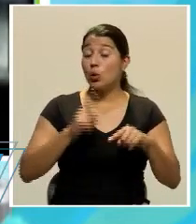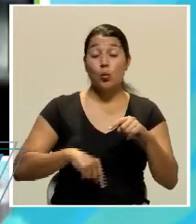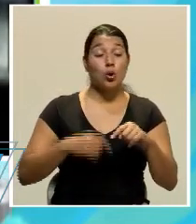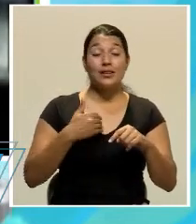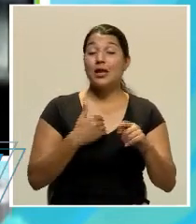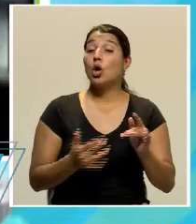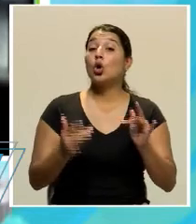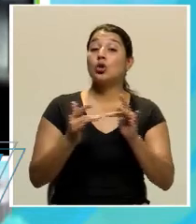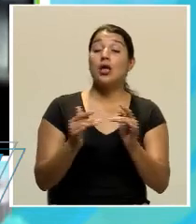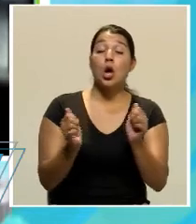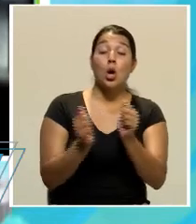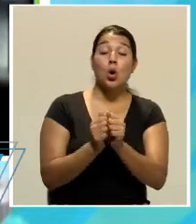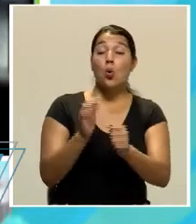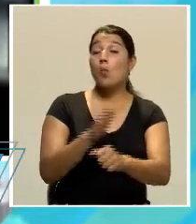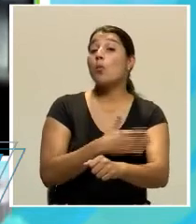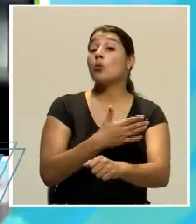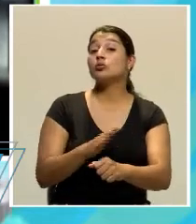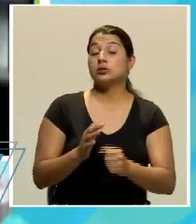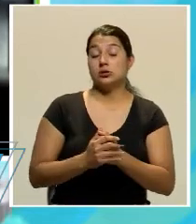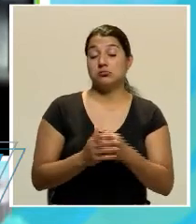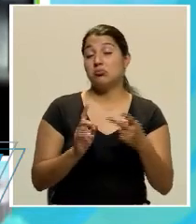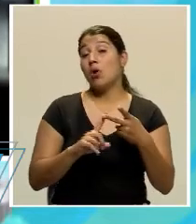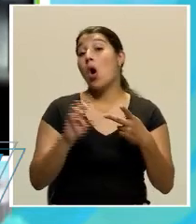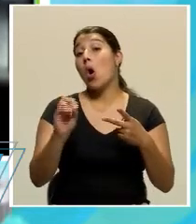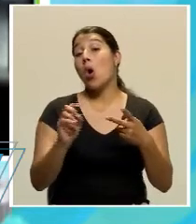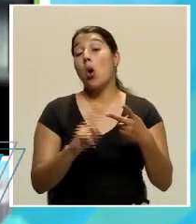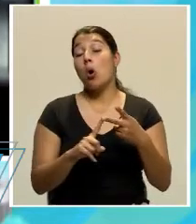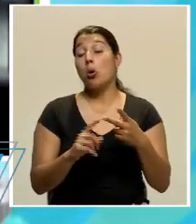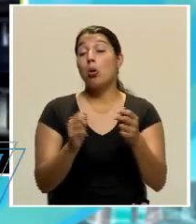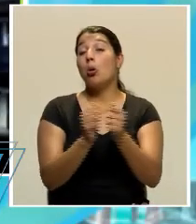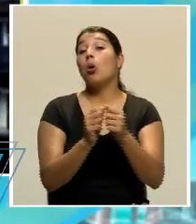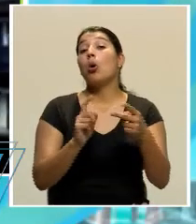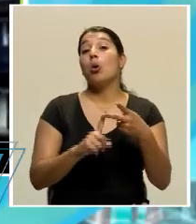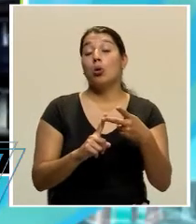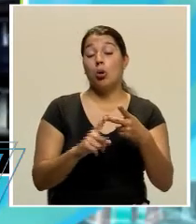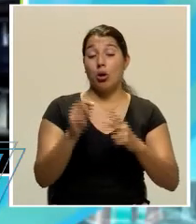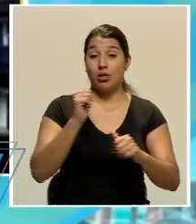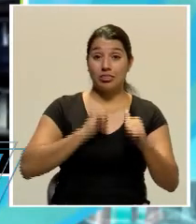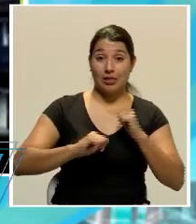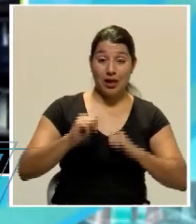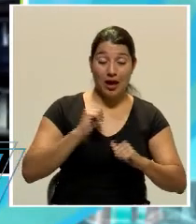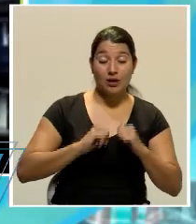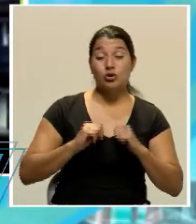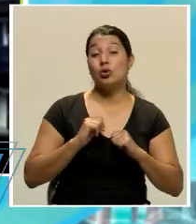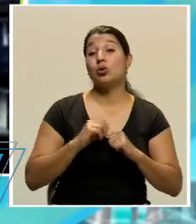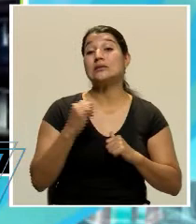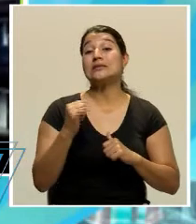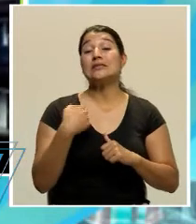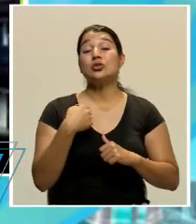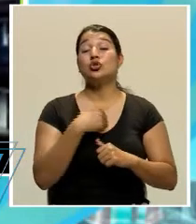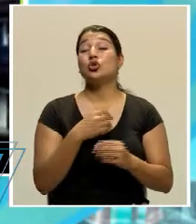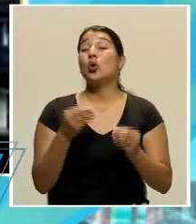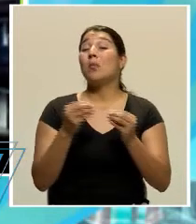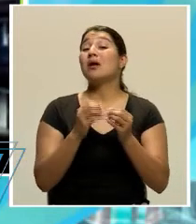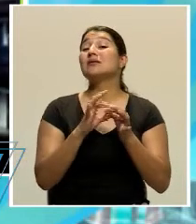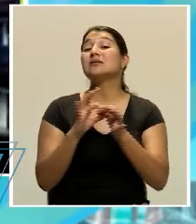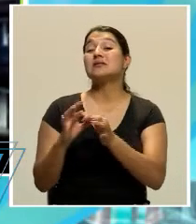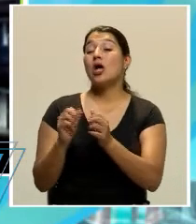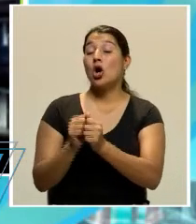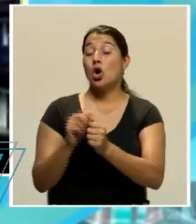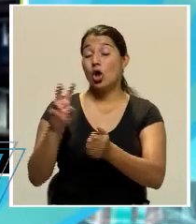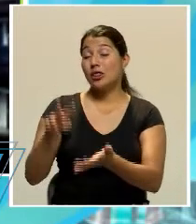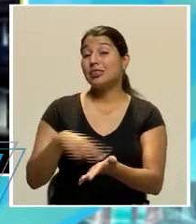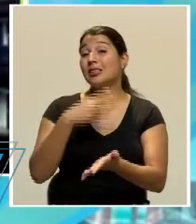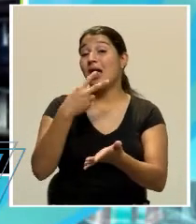contacto con la música, con el teatro, los que somos más fieles a la